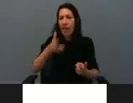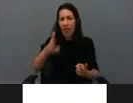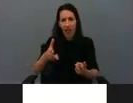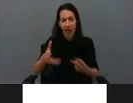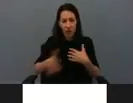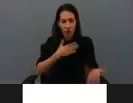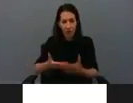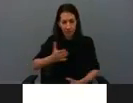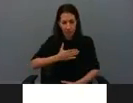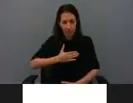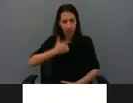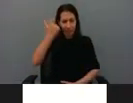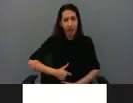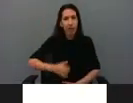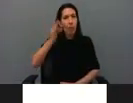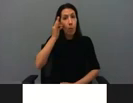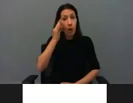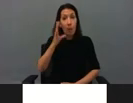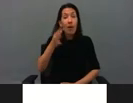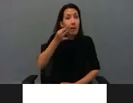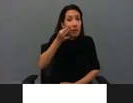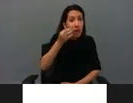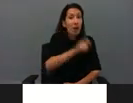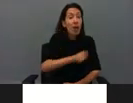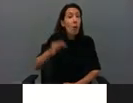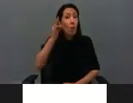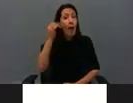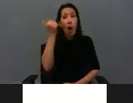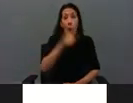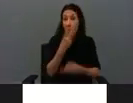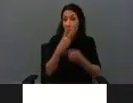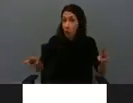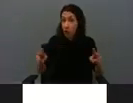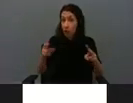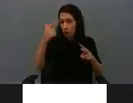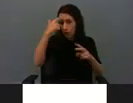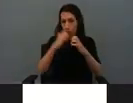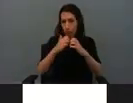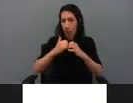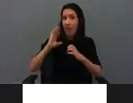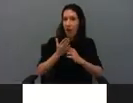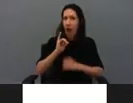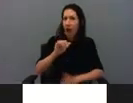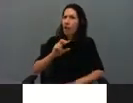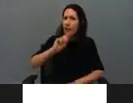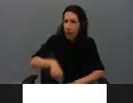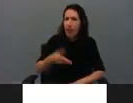porque las mujeres y los hombres con parálisis cerebral también tenéis derecho